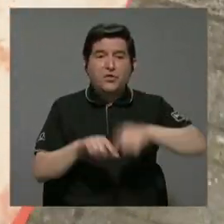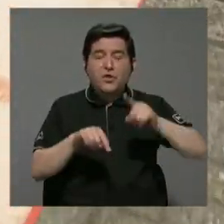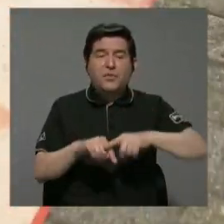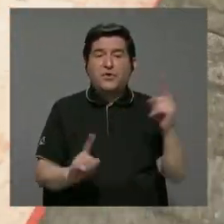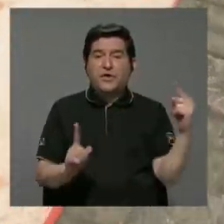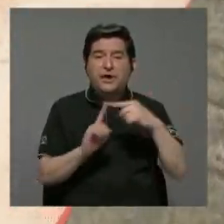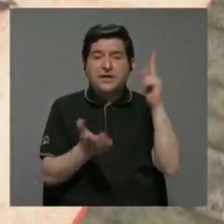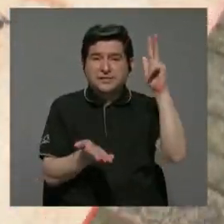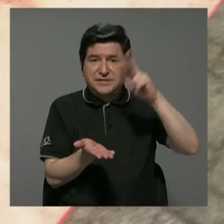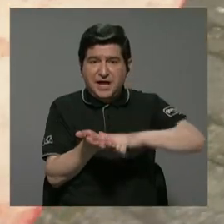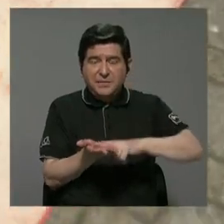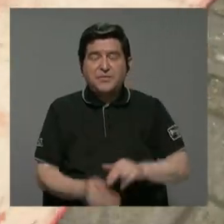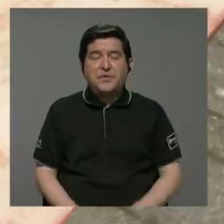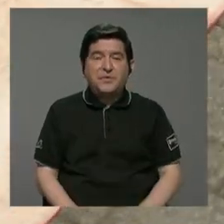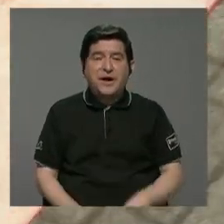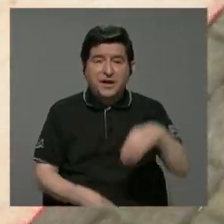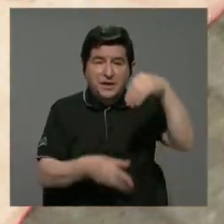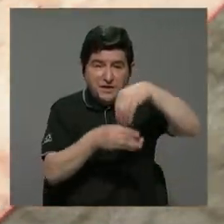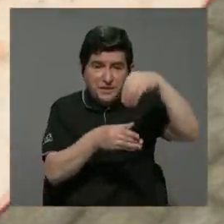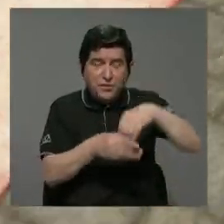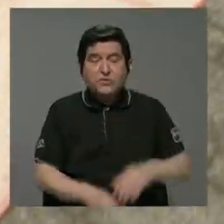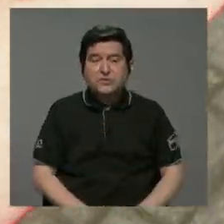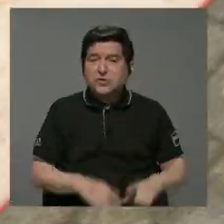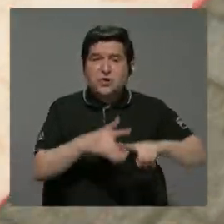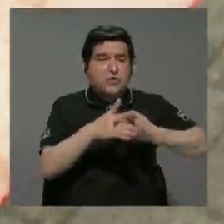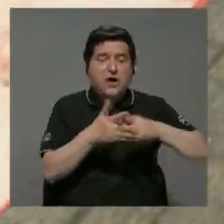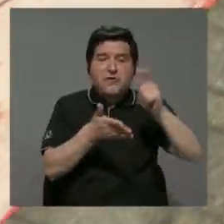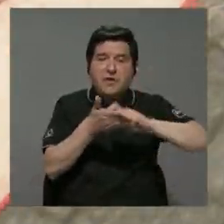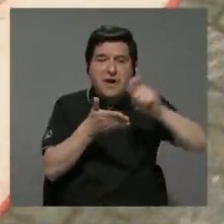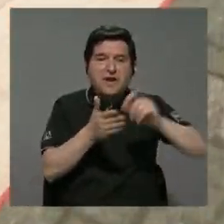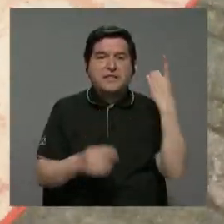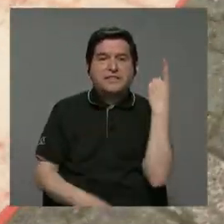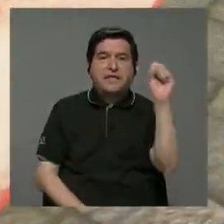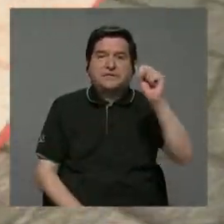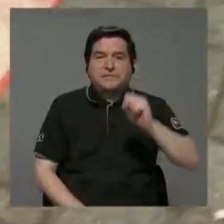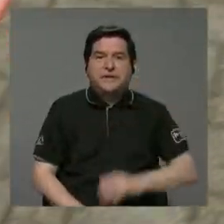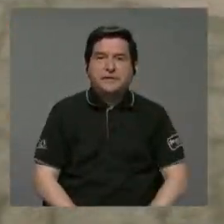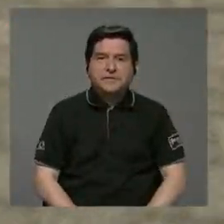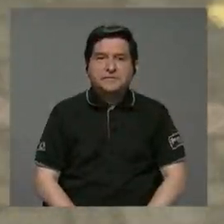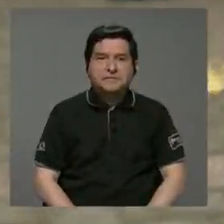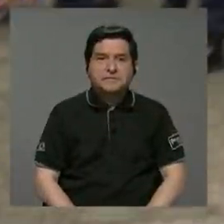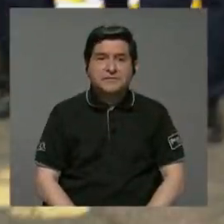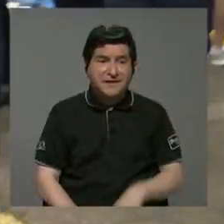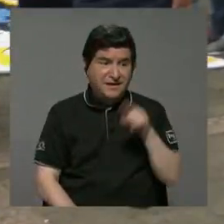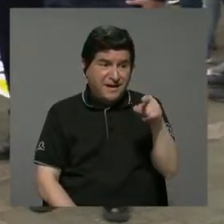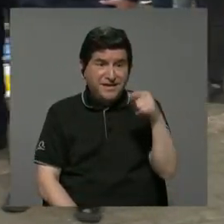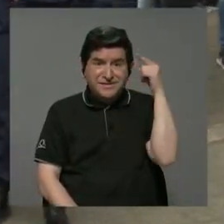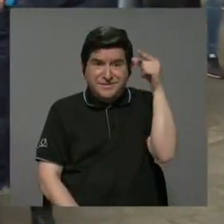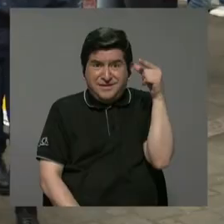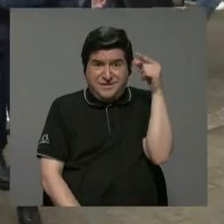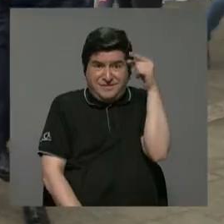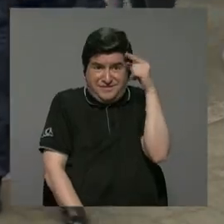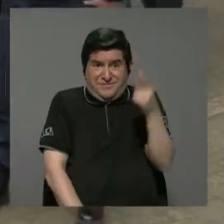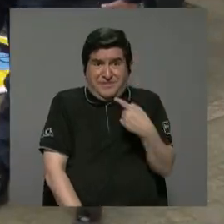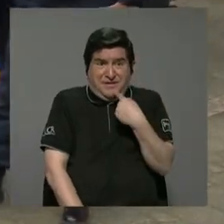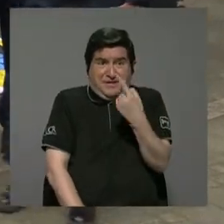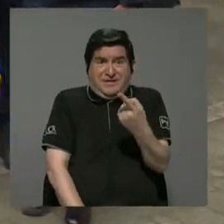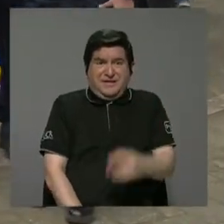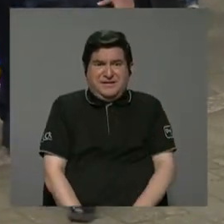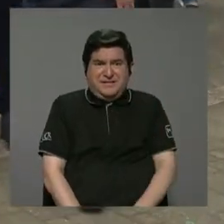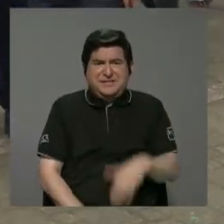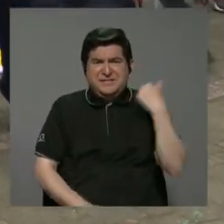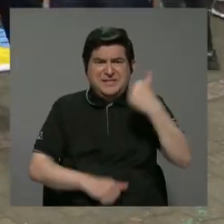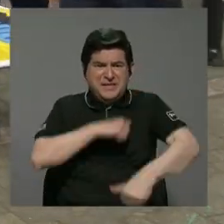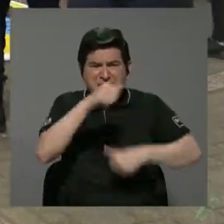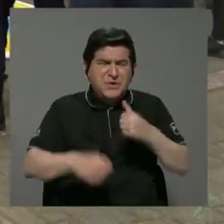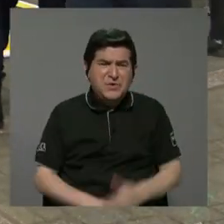unos recursos o de un préstamo, no podía arreglar una escuela en desamparados. Esa lógica de la disputa por